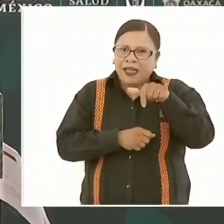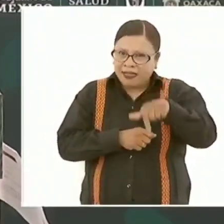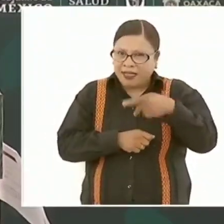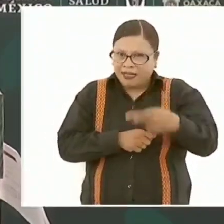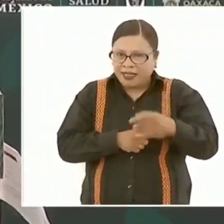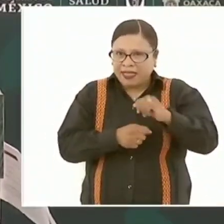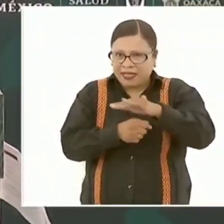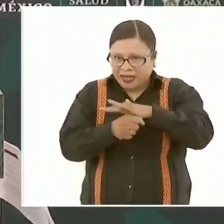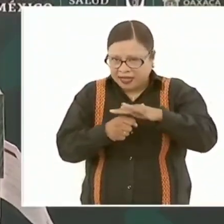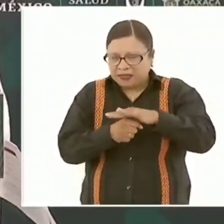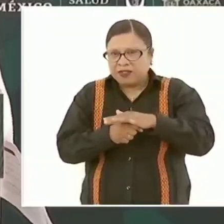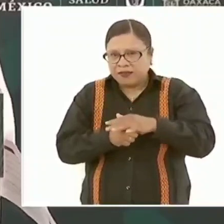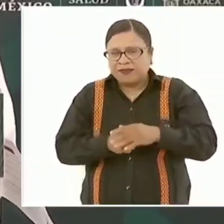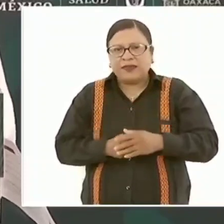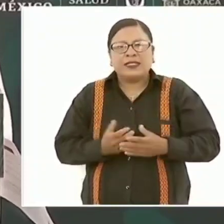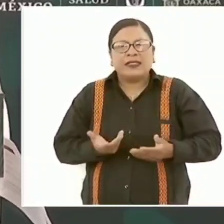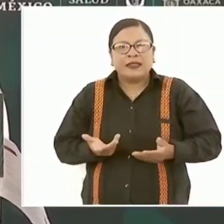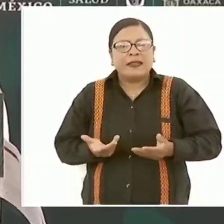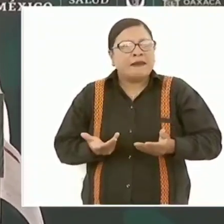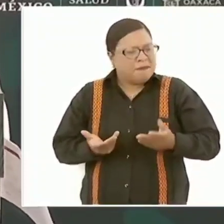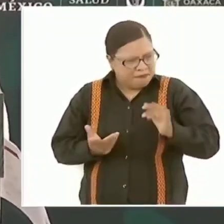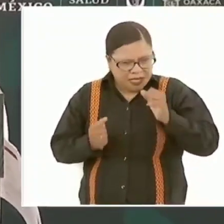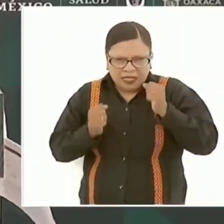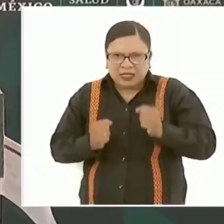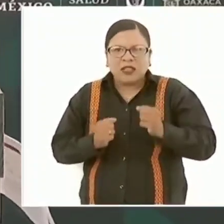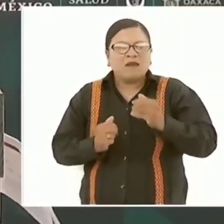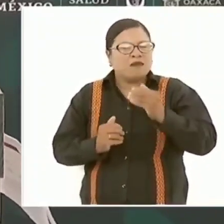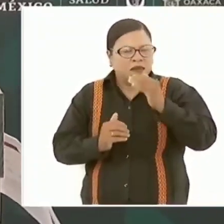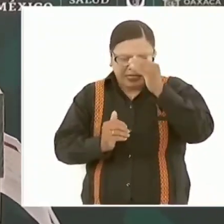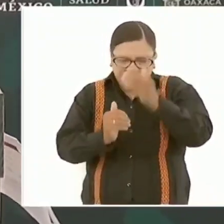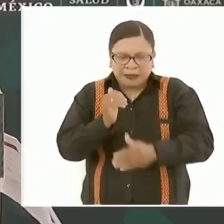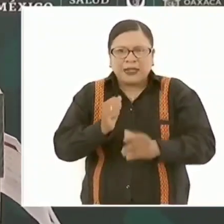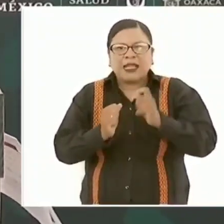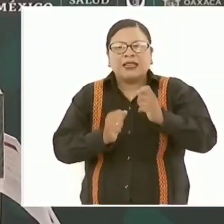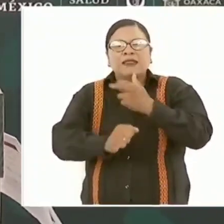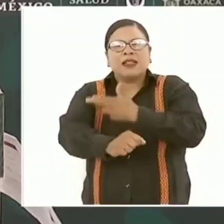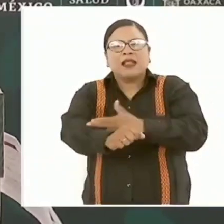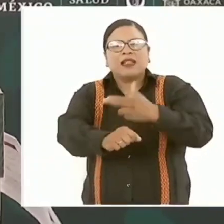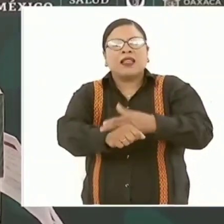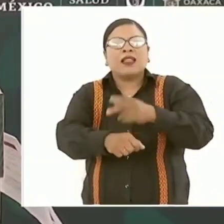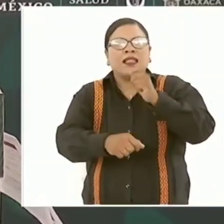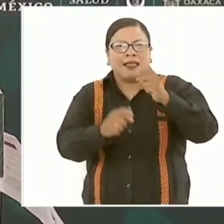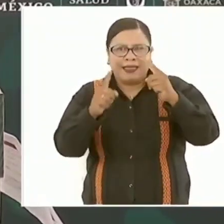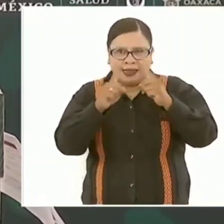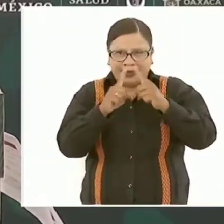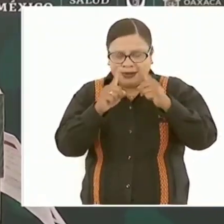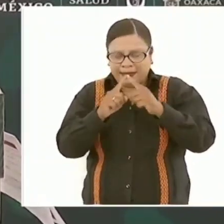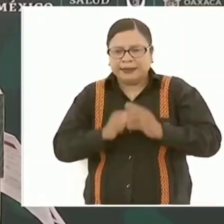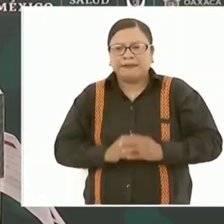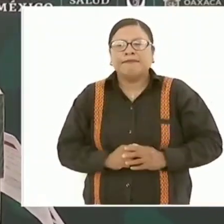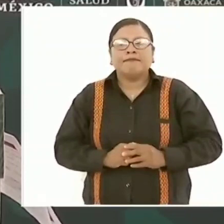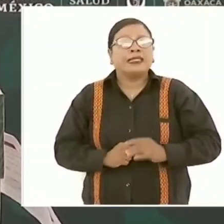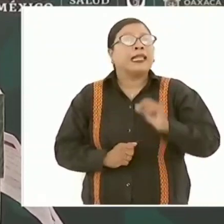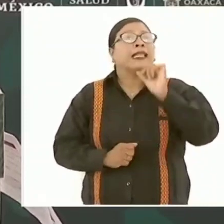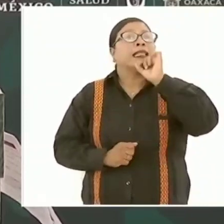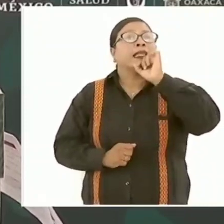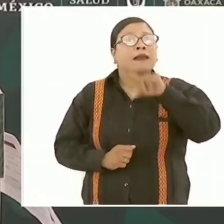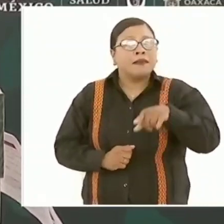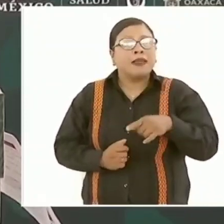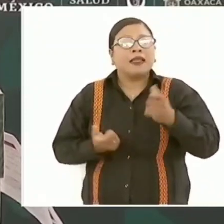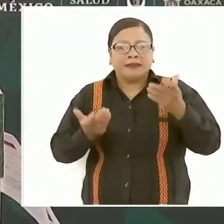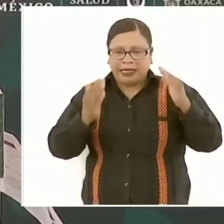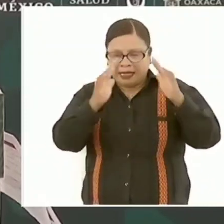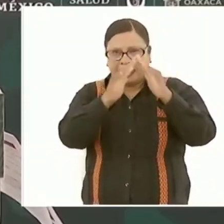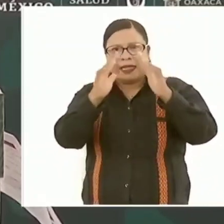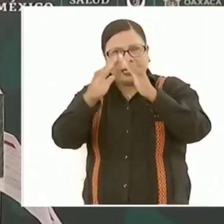claro que vamos a terminar la rehabilitación del templo. También va a seguir el programa de